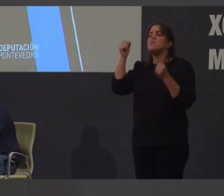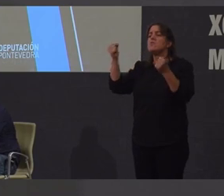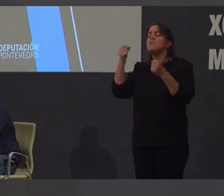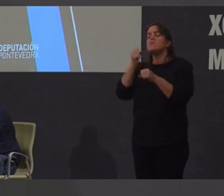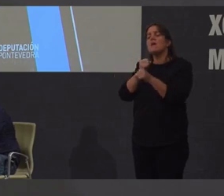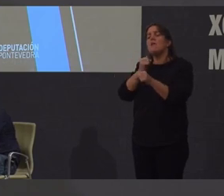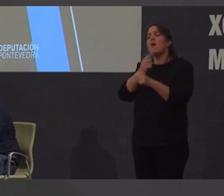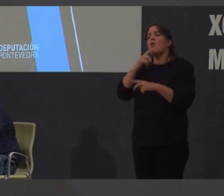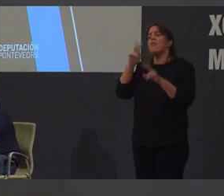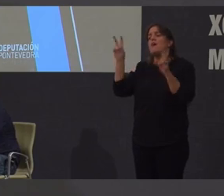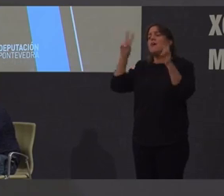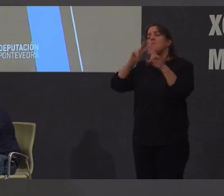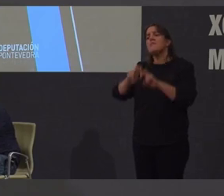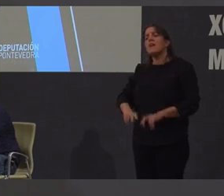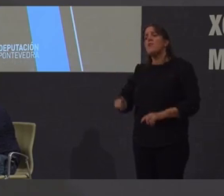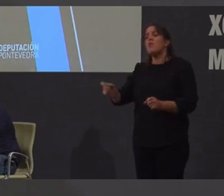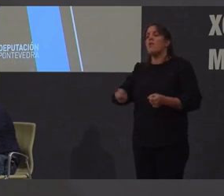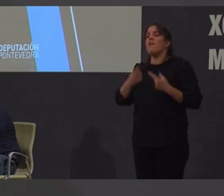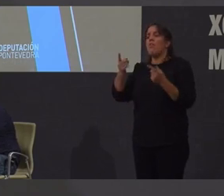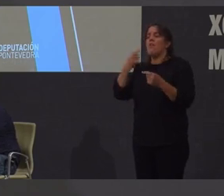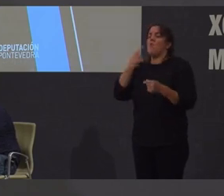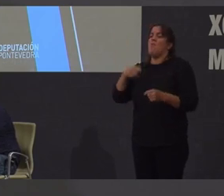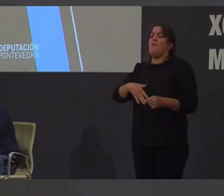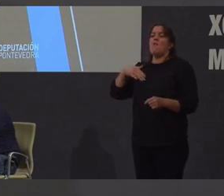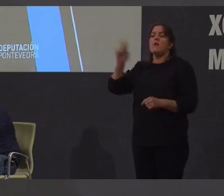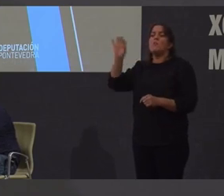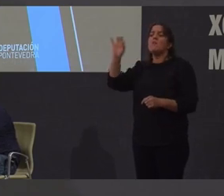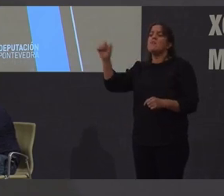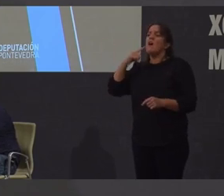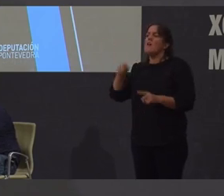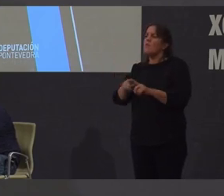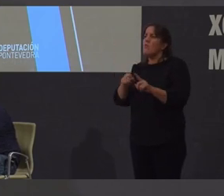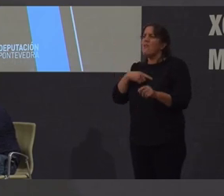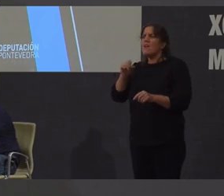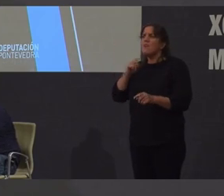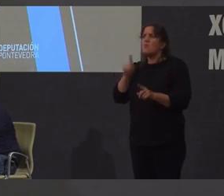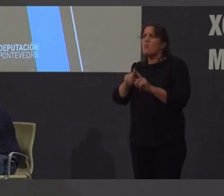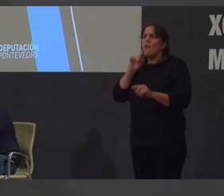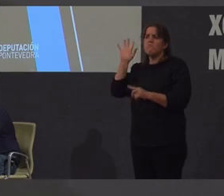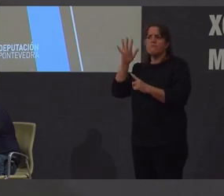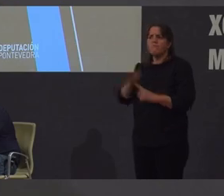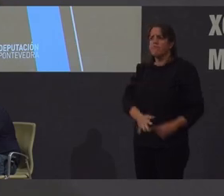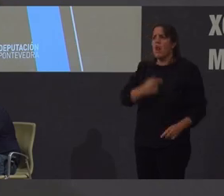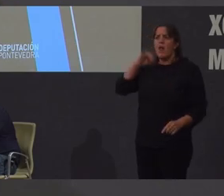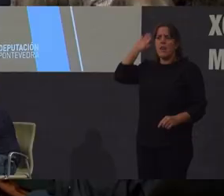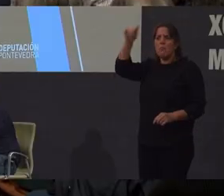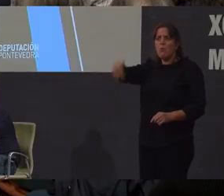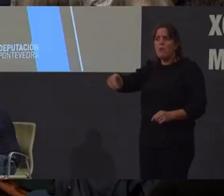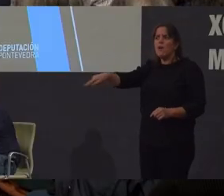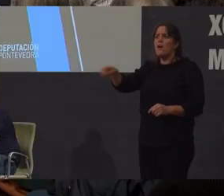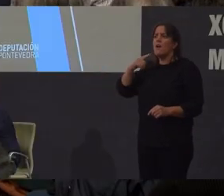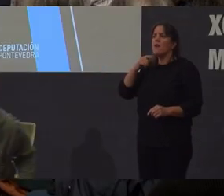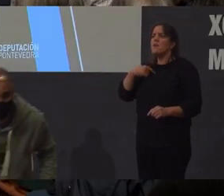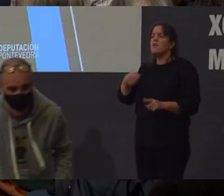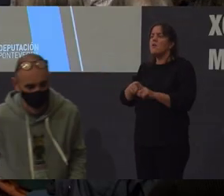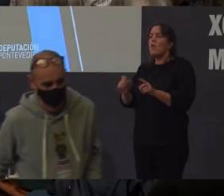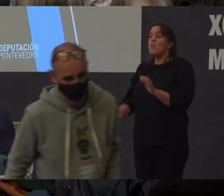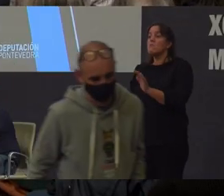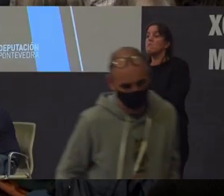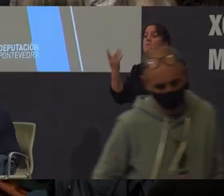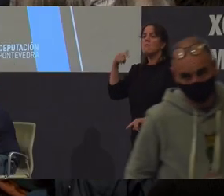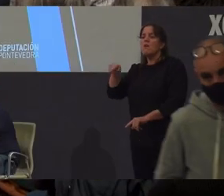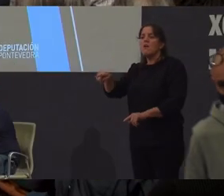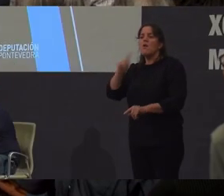Franquismo S.A., no que revela como o franquismo fulminou as empresas da República e o IBEX actual se conformou sen